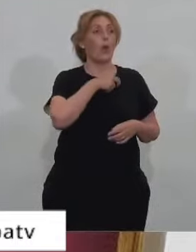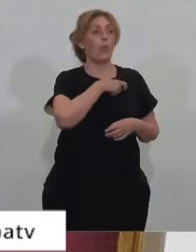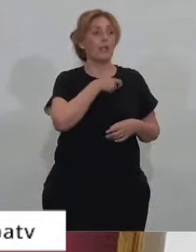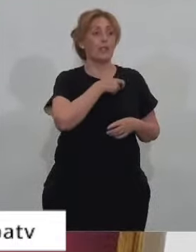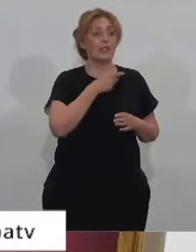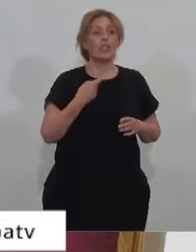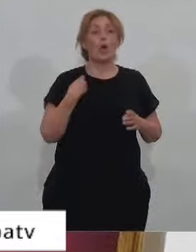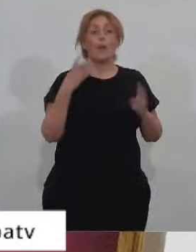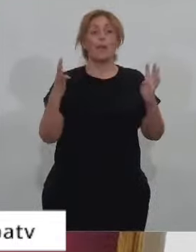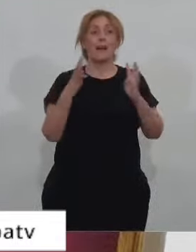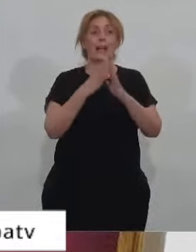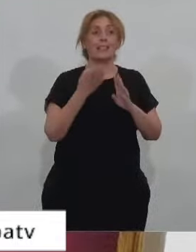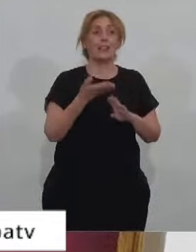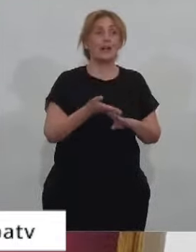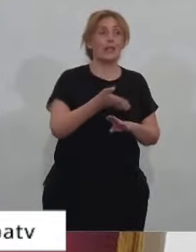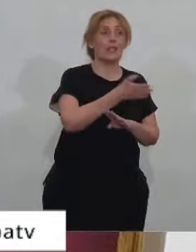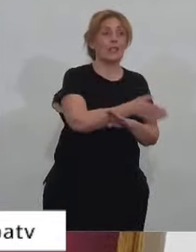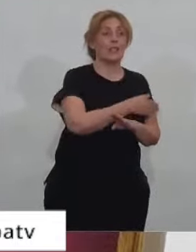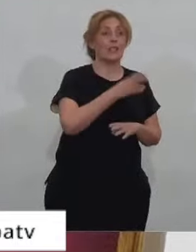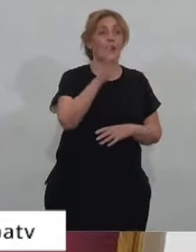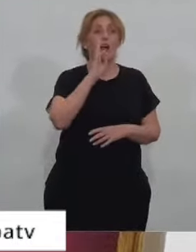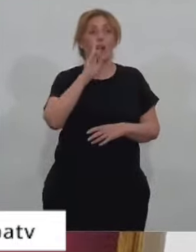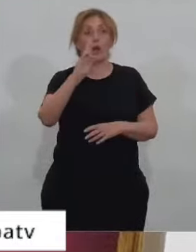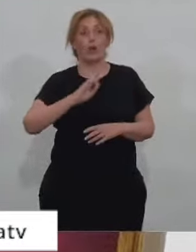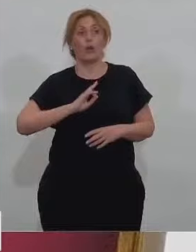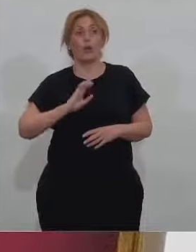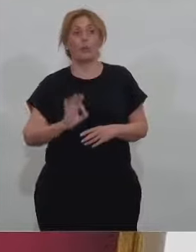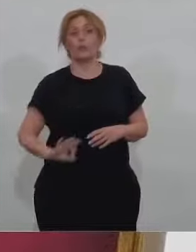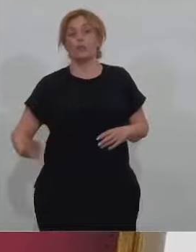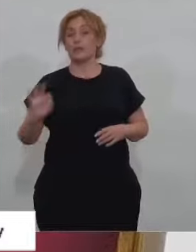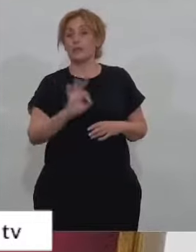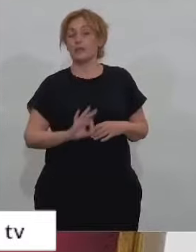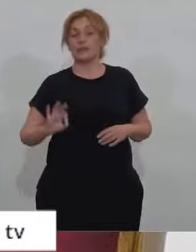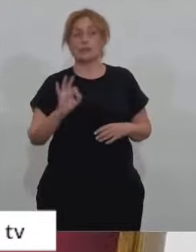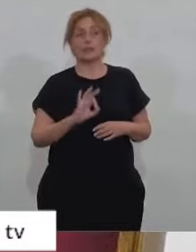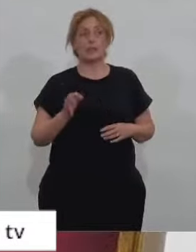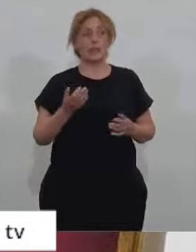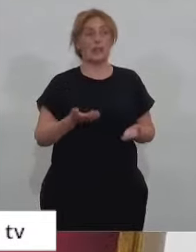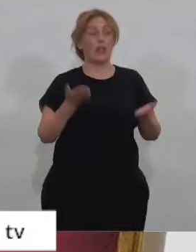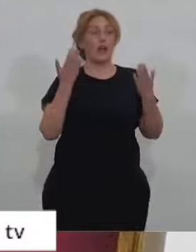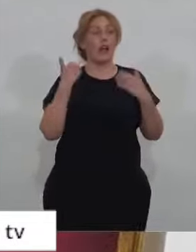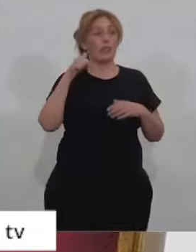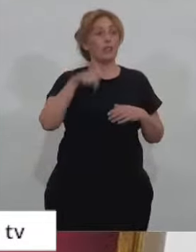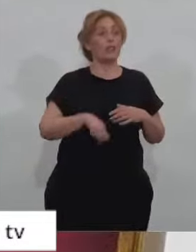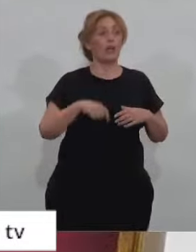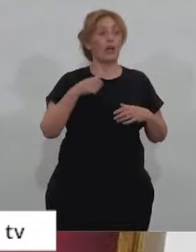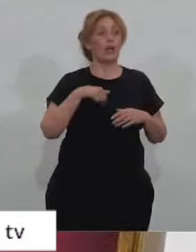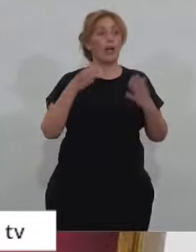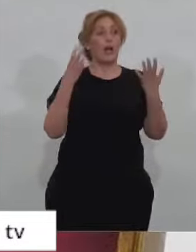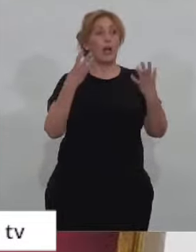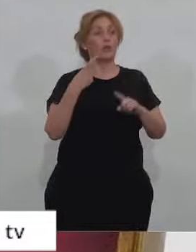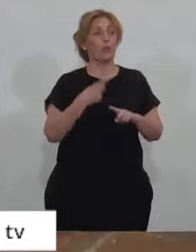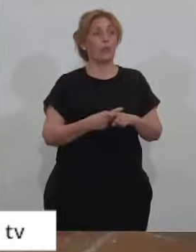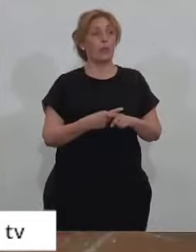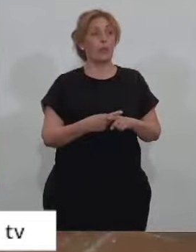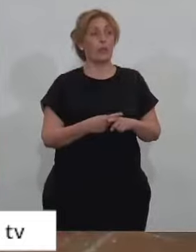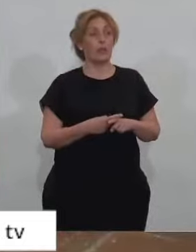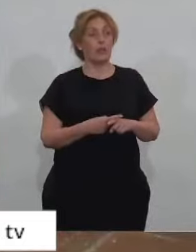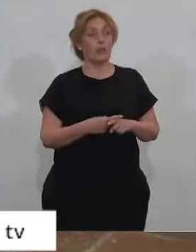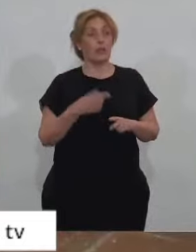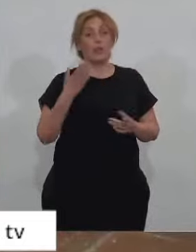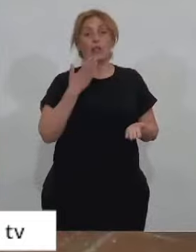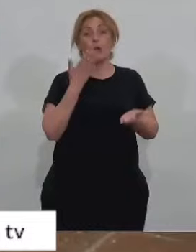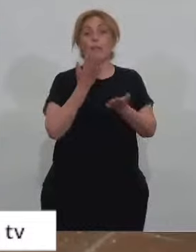parte del presidente de la comisión. Yo ayer estaba aquí a las 8:30, porque nosotros lo que le solicitamos al presidente de la comisión era la